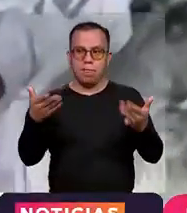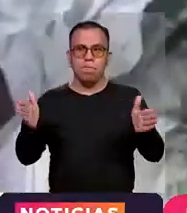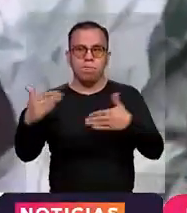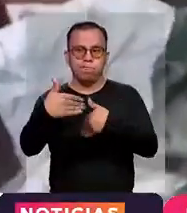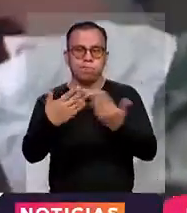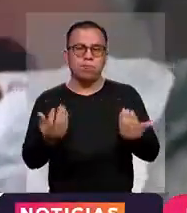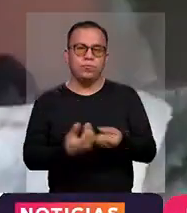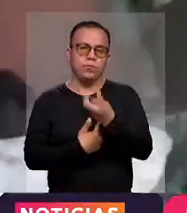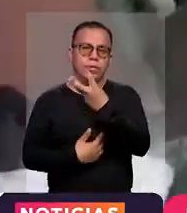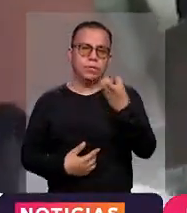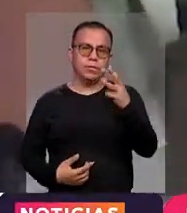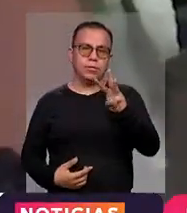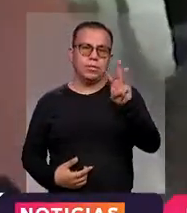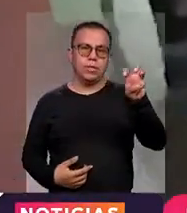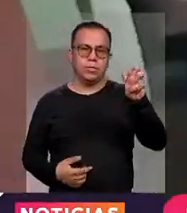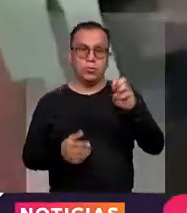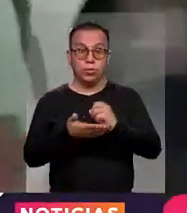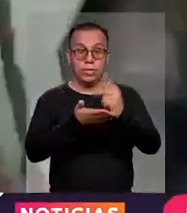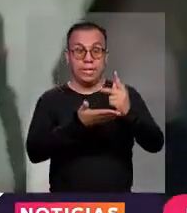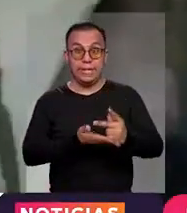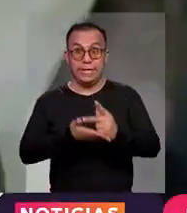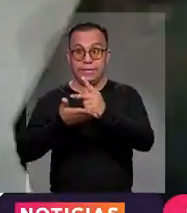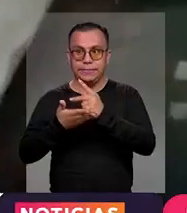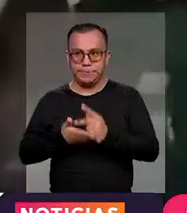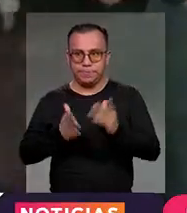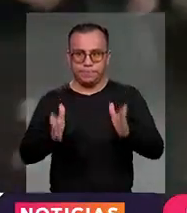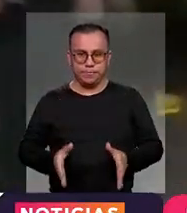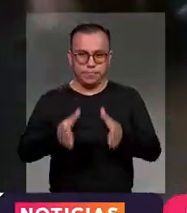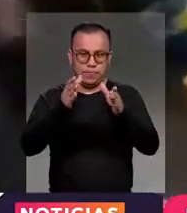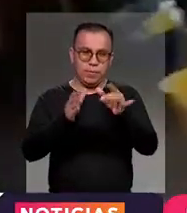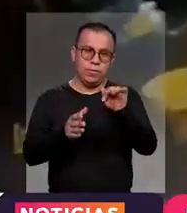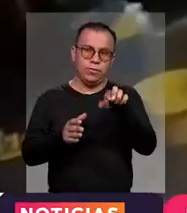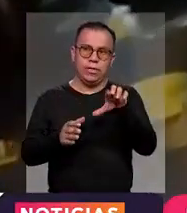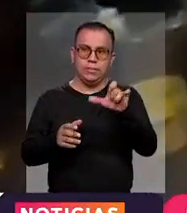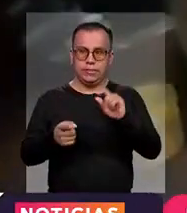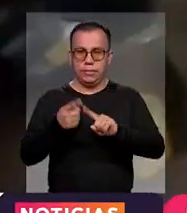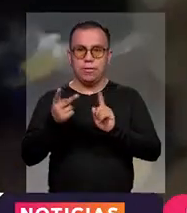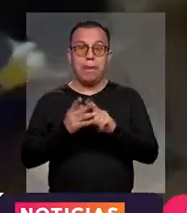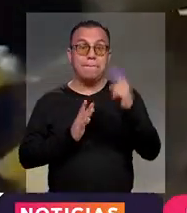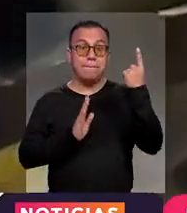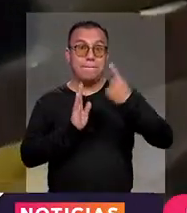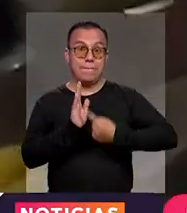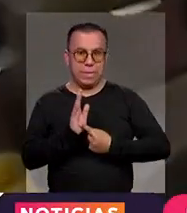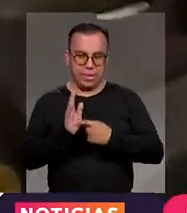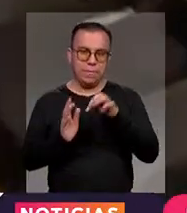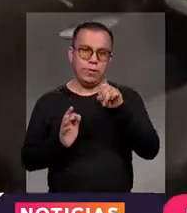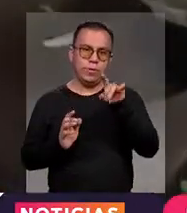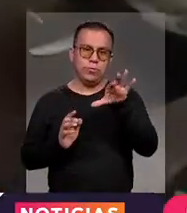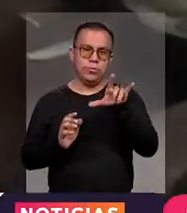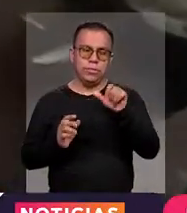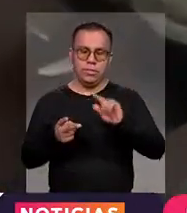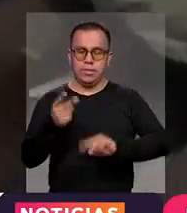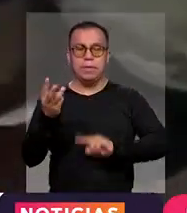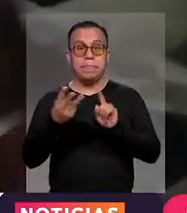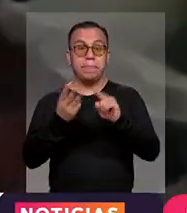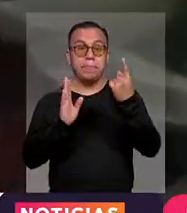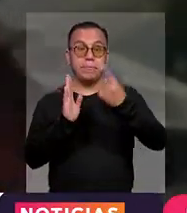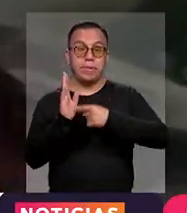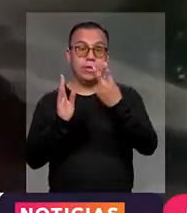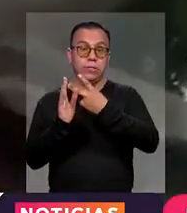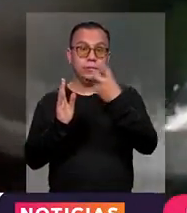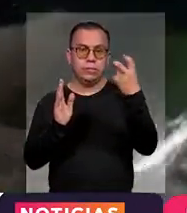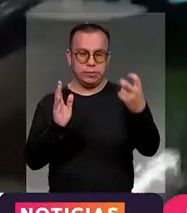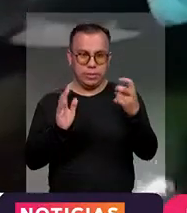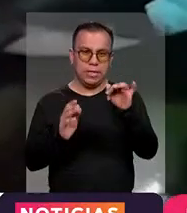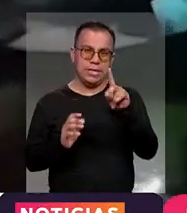hallaron 338 kilogramos de permanganato de potasio mil kilogramos de pero los ita mil 246